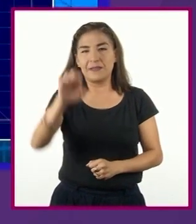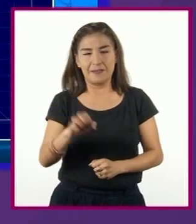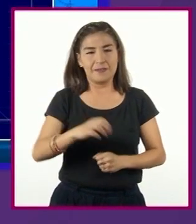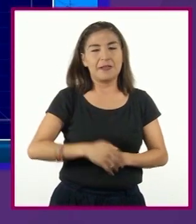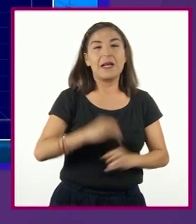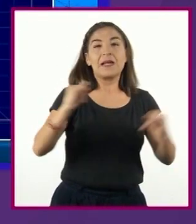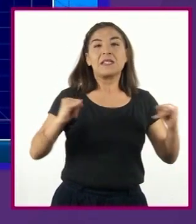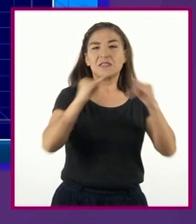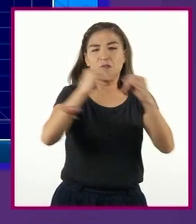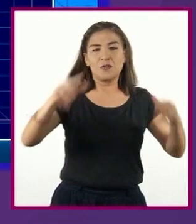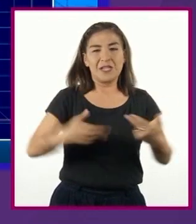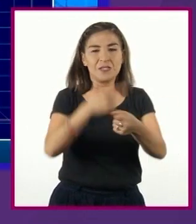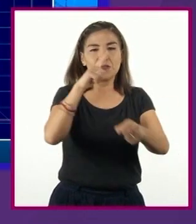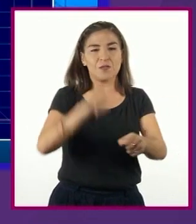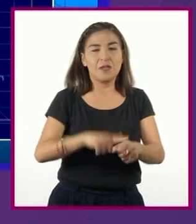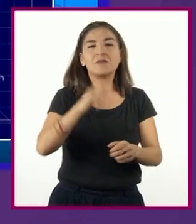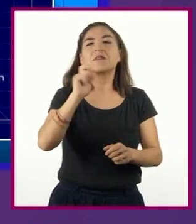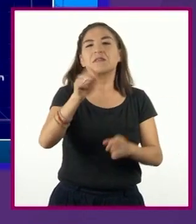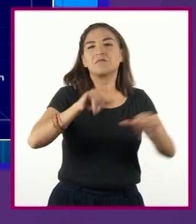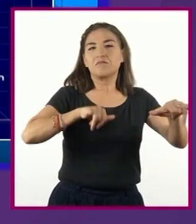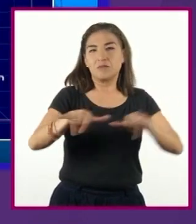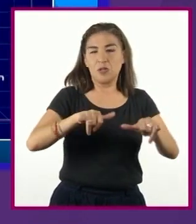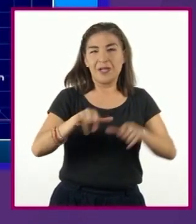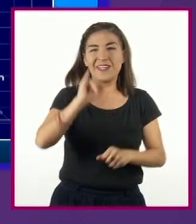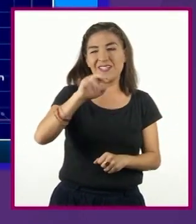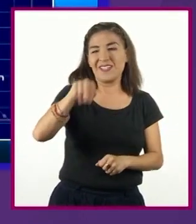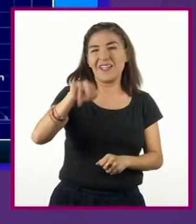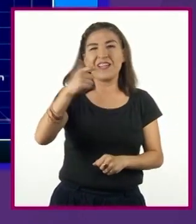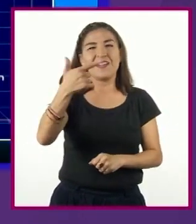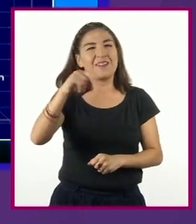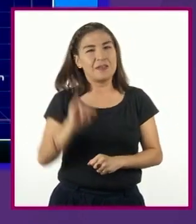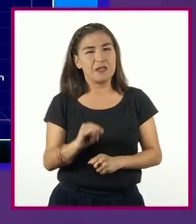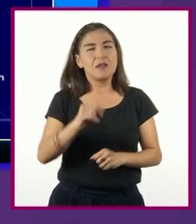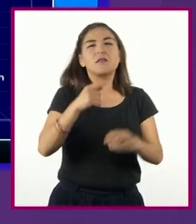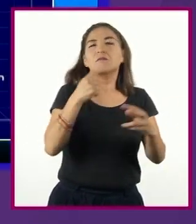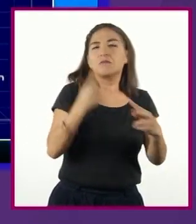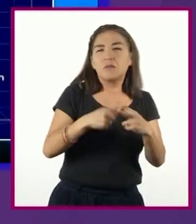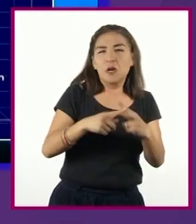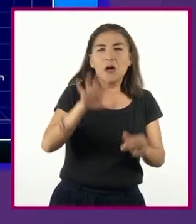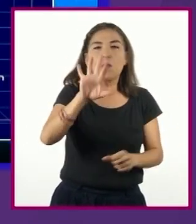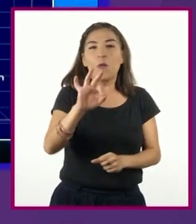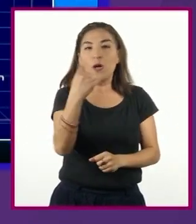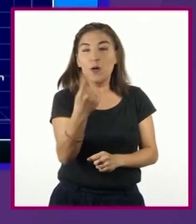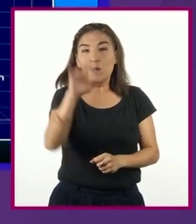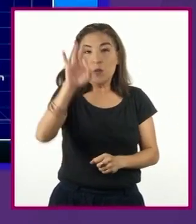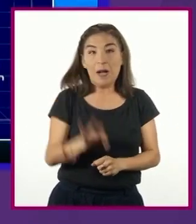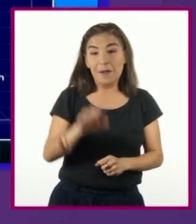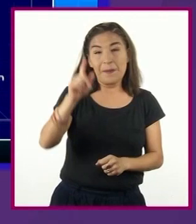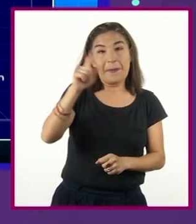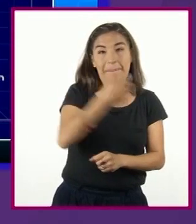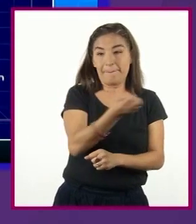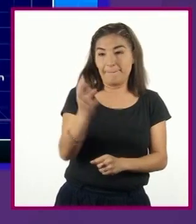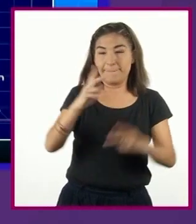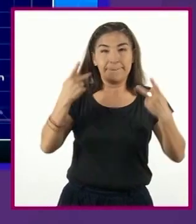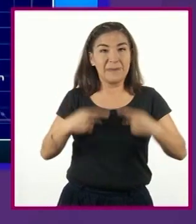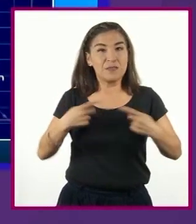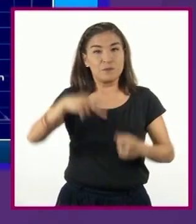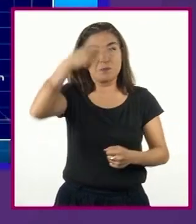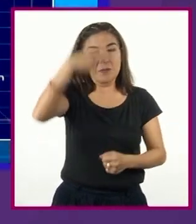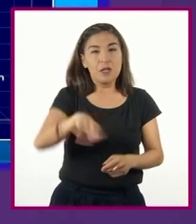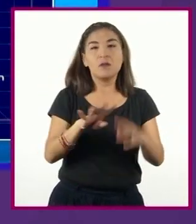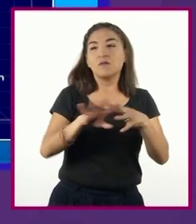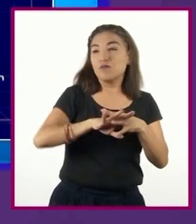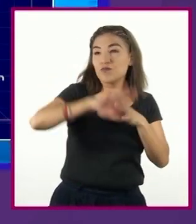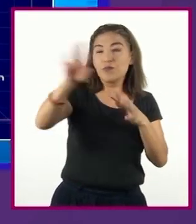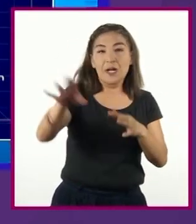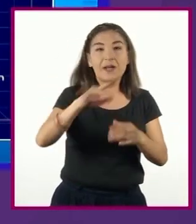El Instituto Nacional de Estadística y Geografía, INEGI, calcula que el 41% de los mexicanos que emigran